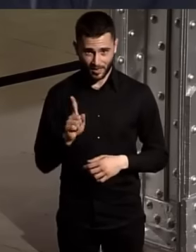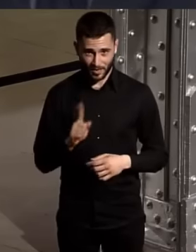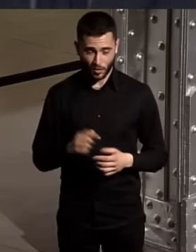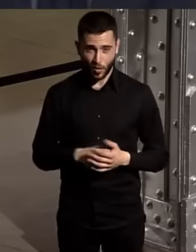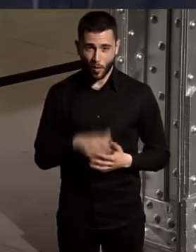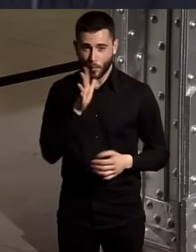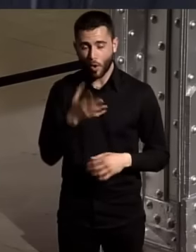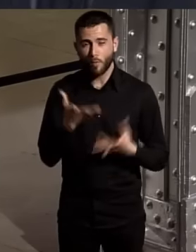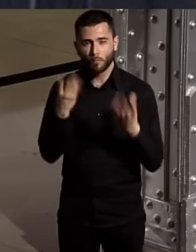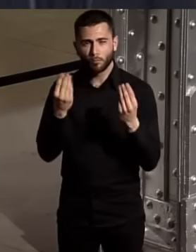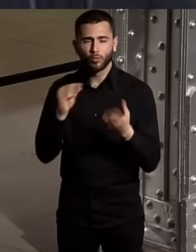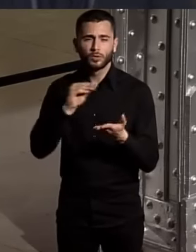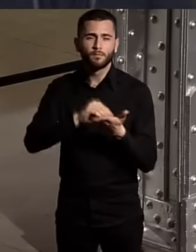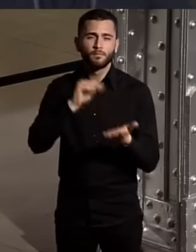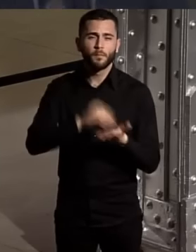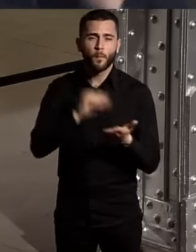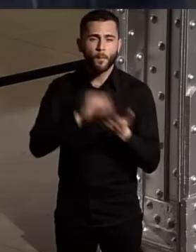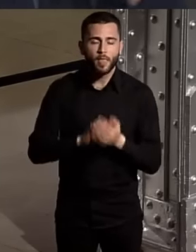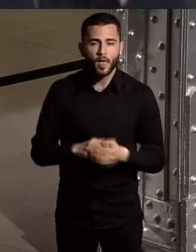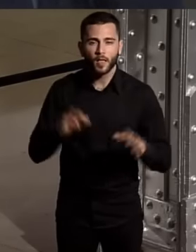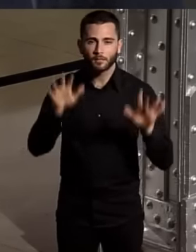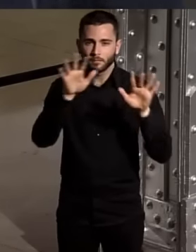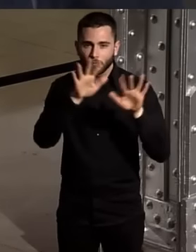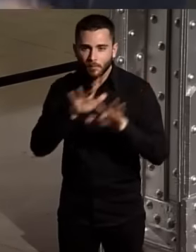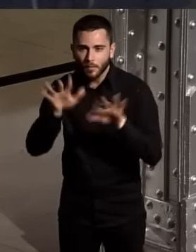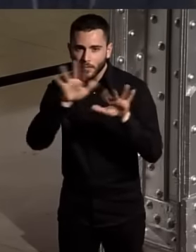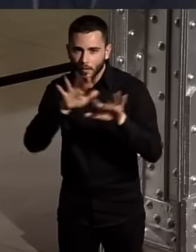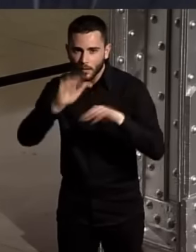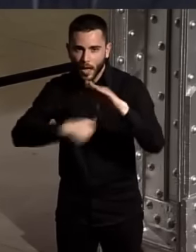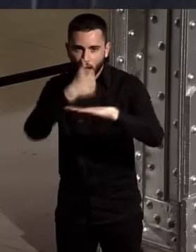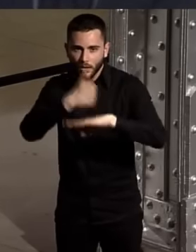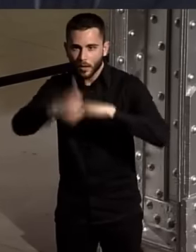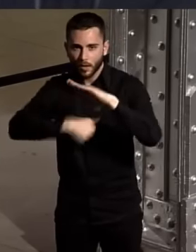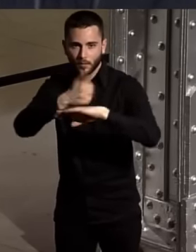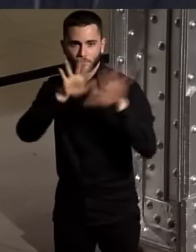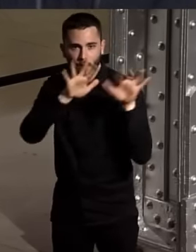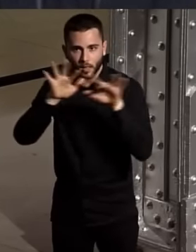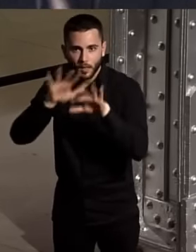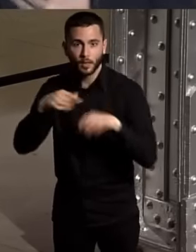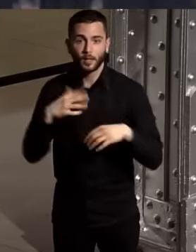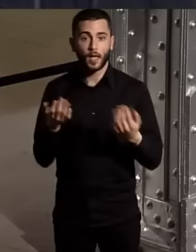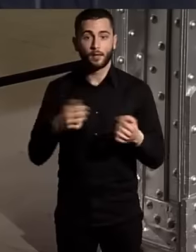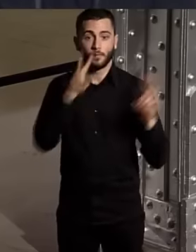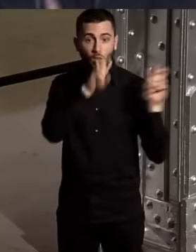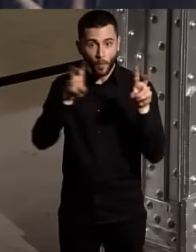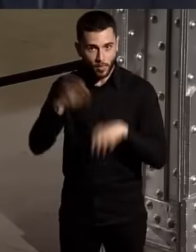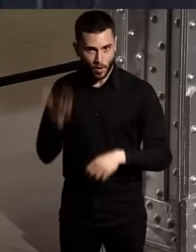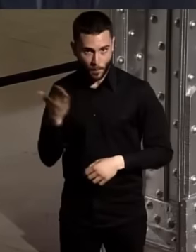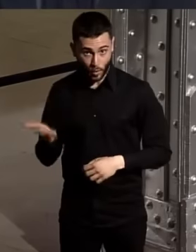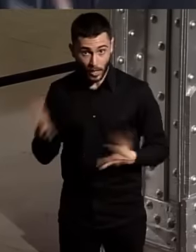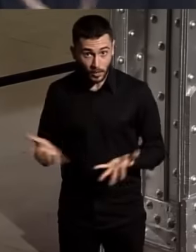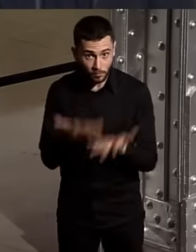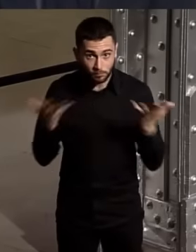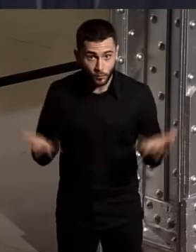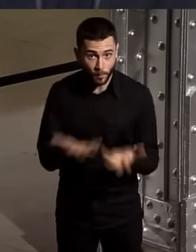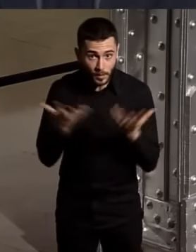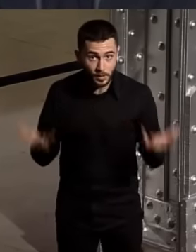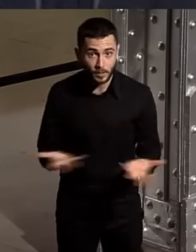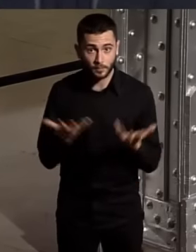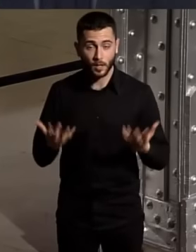hay que convencer también a a nuestras autoridades de que es importante que la innovación sea algo que se fomente no y que